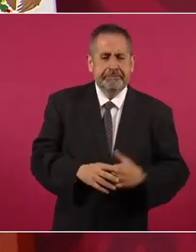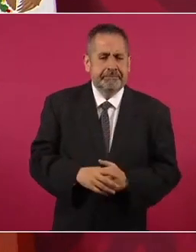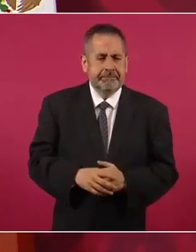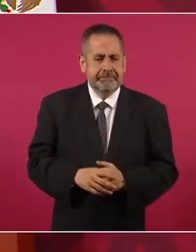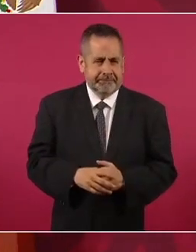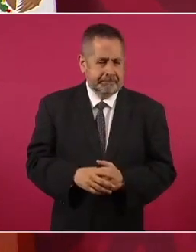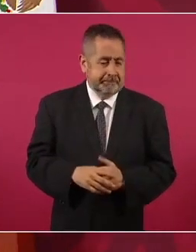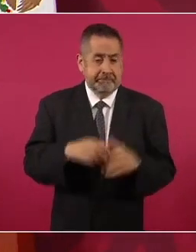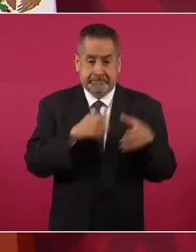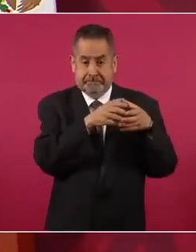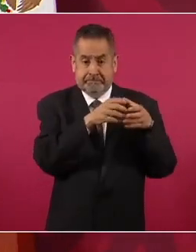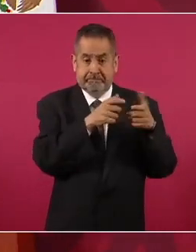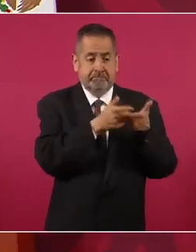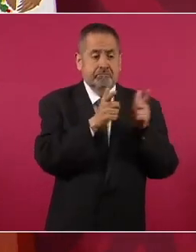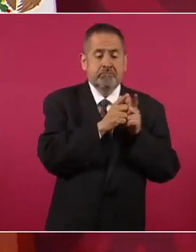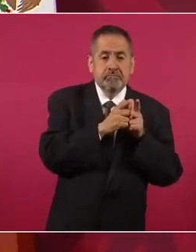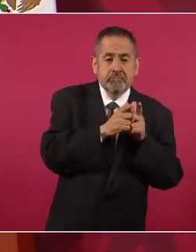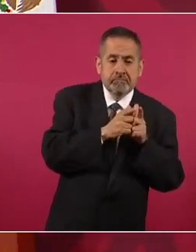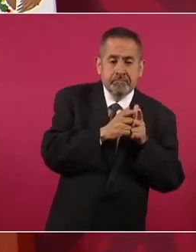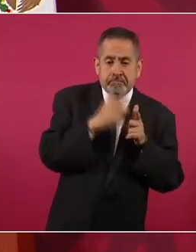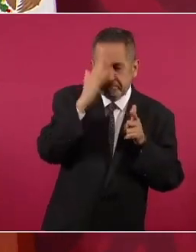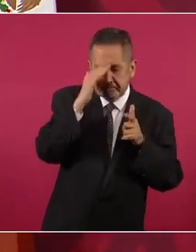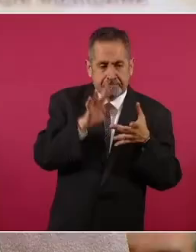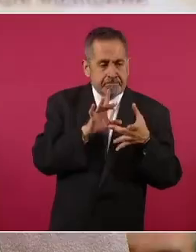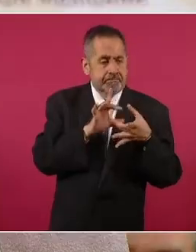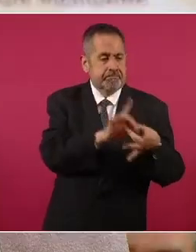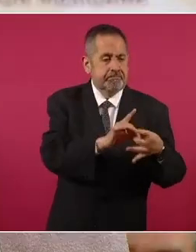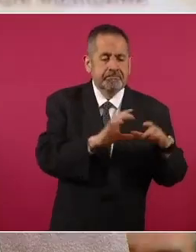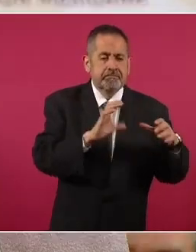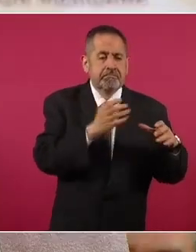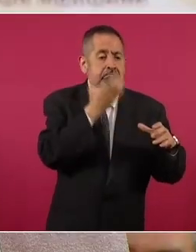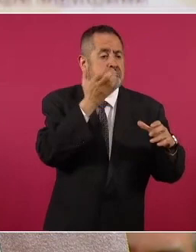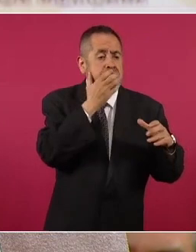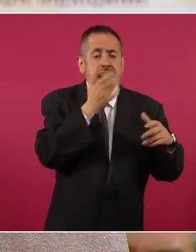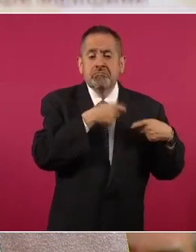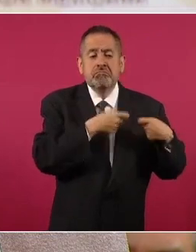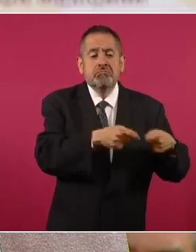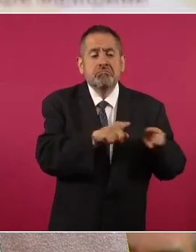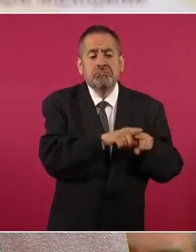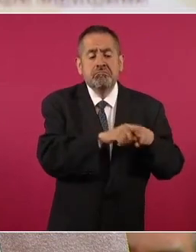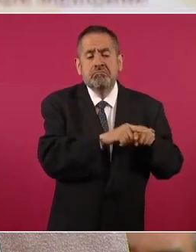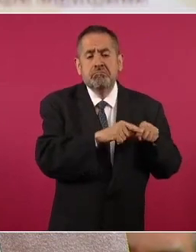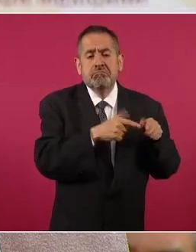Son los que simpatizan más con el conservadurismo.